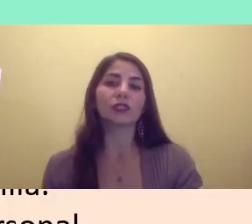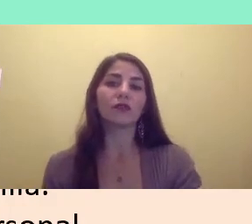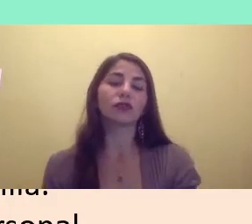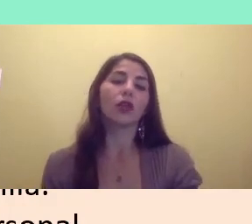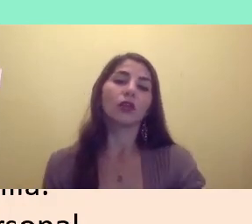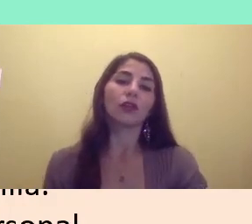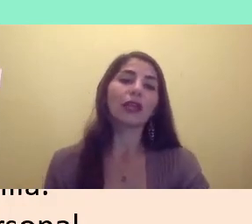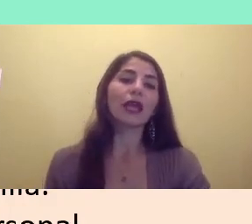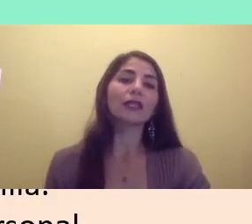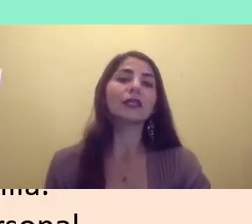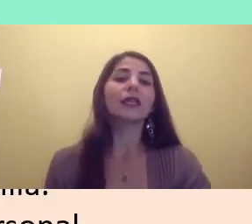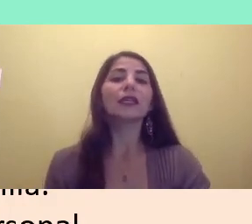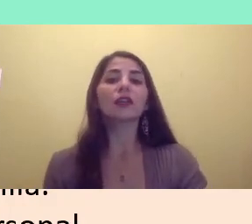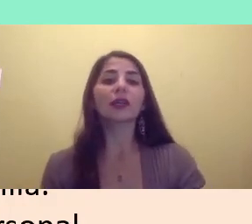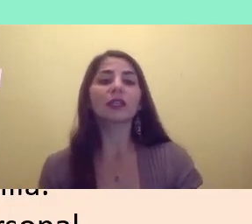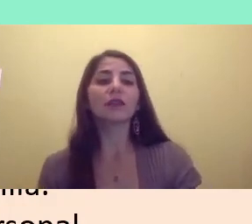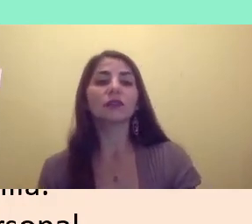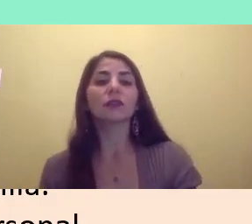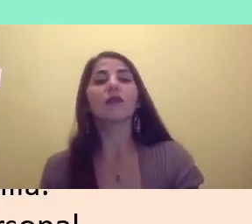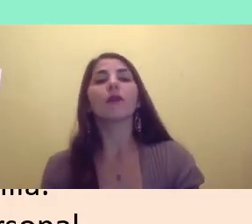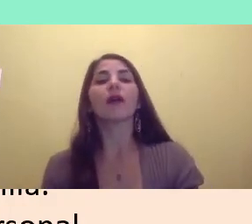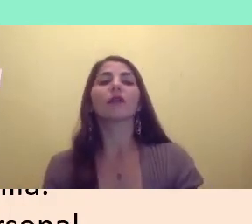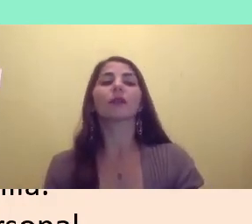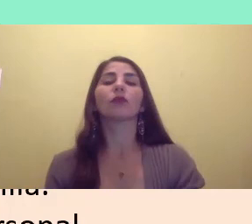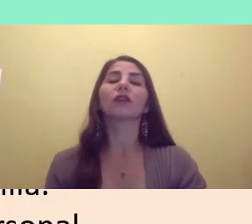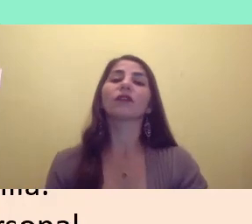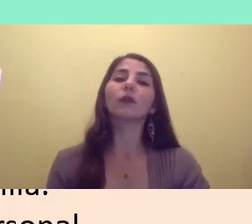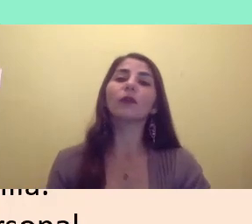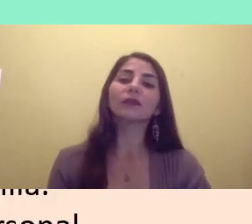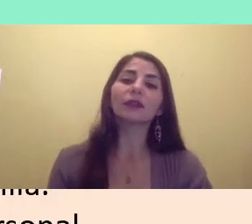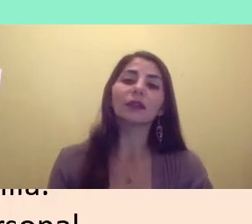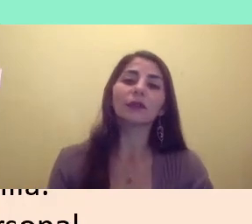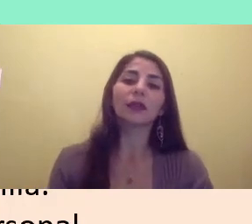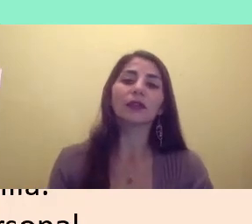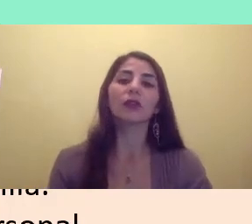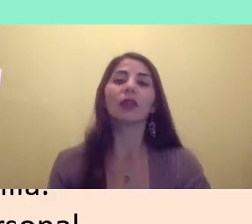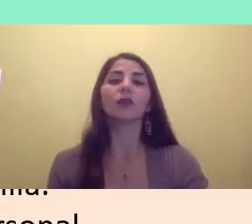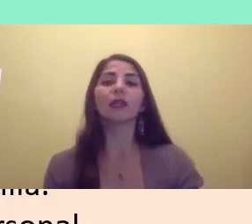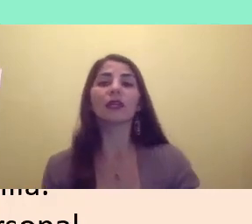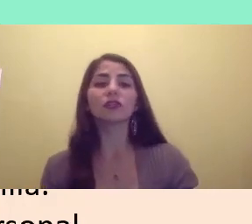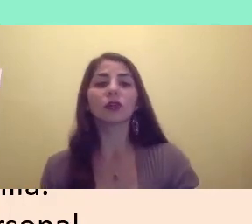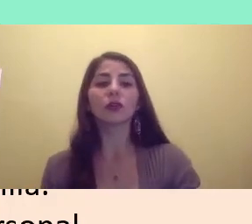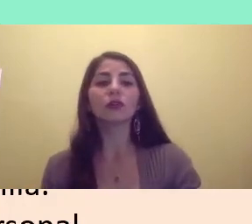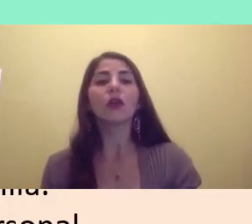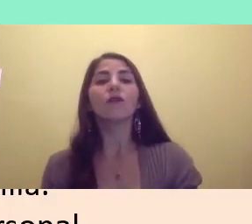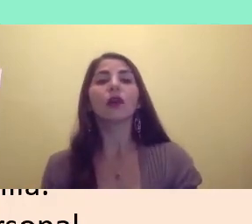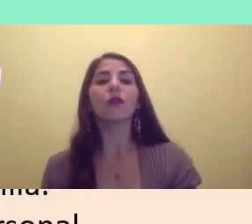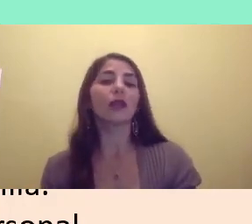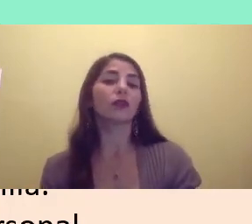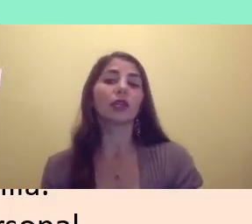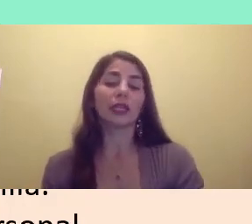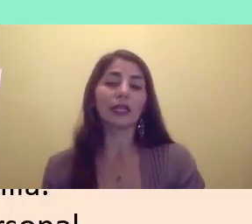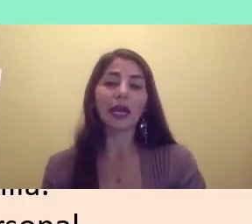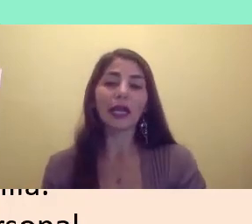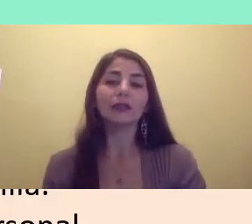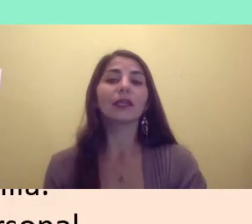personales, posesivos y ordinales, interrogativos, vamos a ver preguntas frecuentes también dentro de la comunidad sordo,